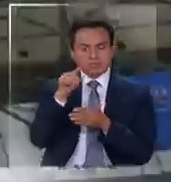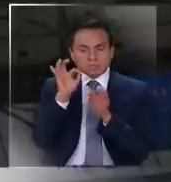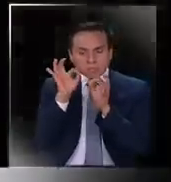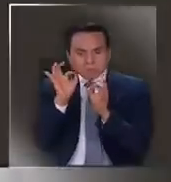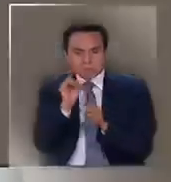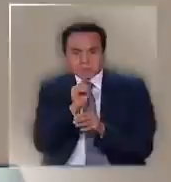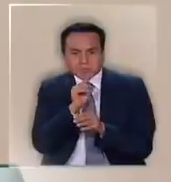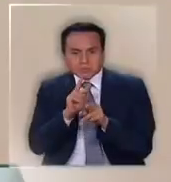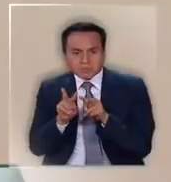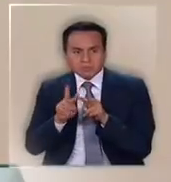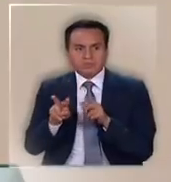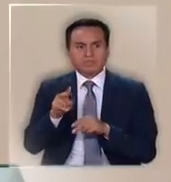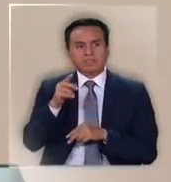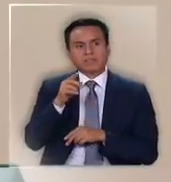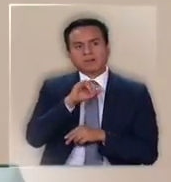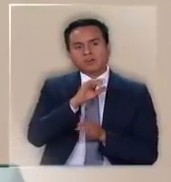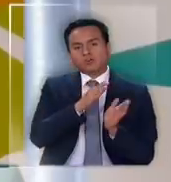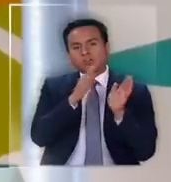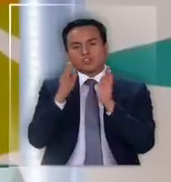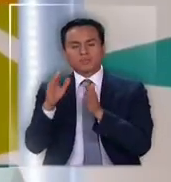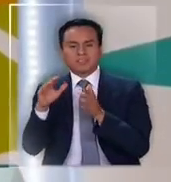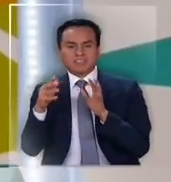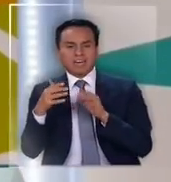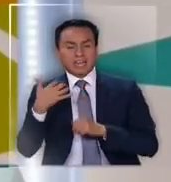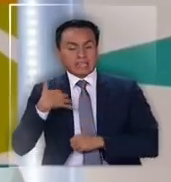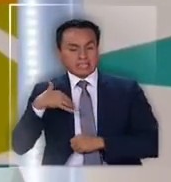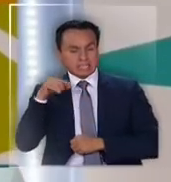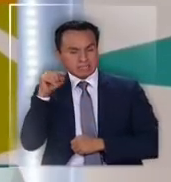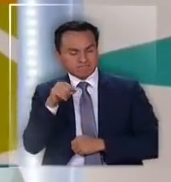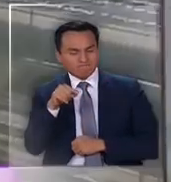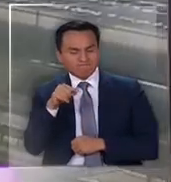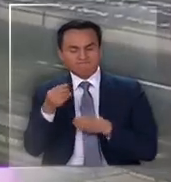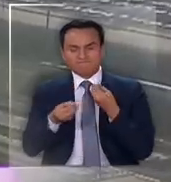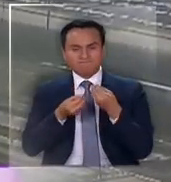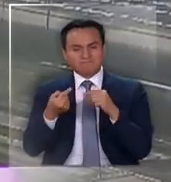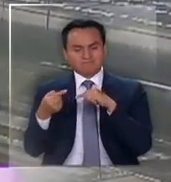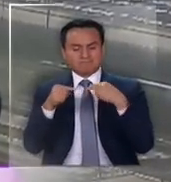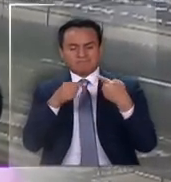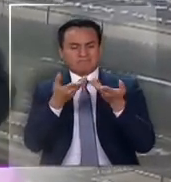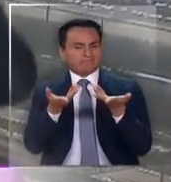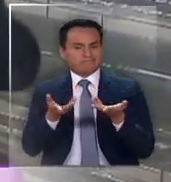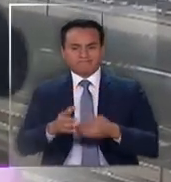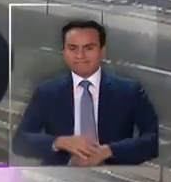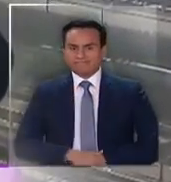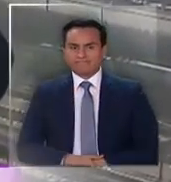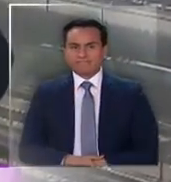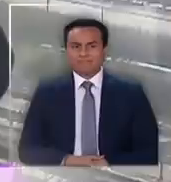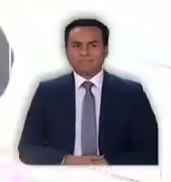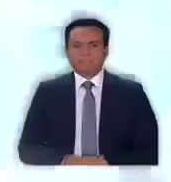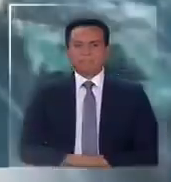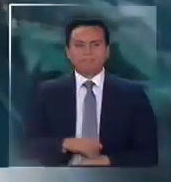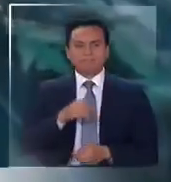detalles, mientras que al otro lado del planeta, en Argentina, se desató un escándalo. Del